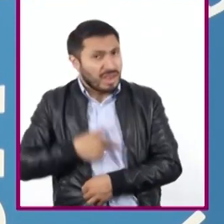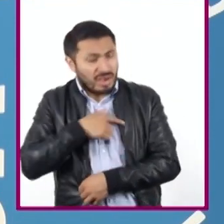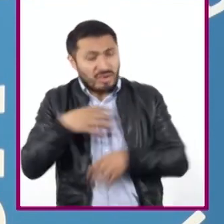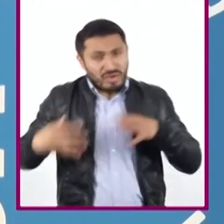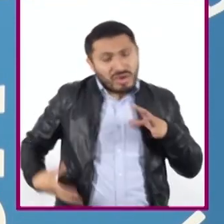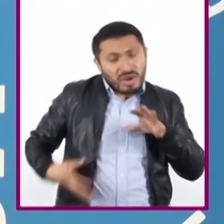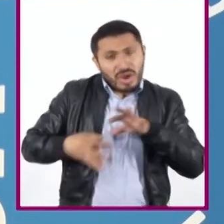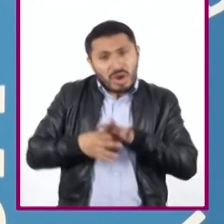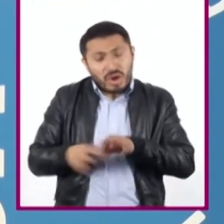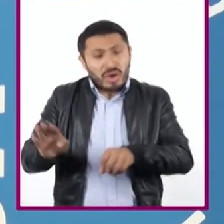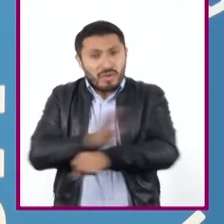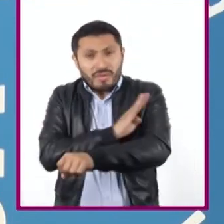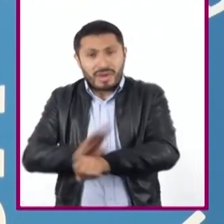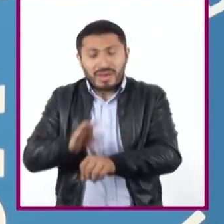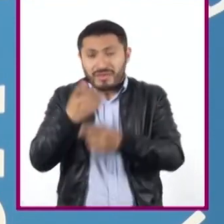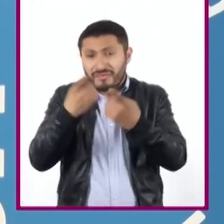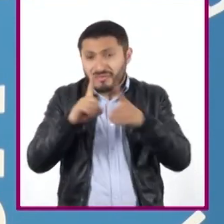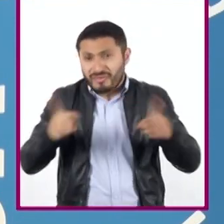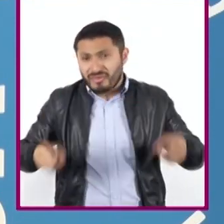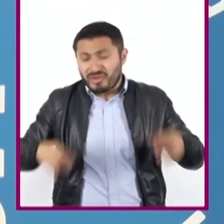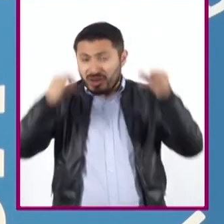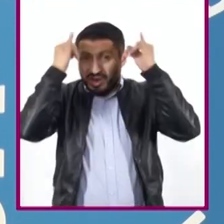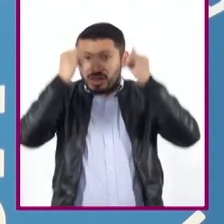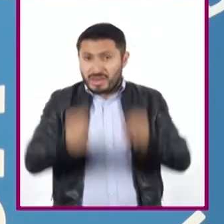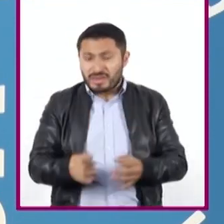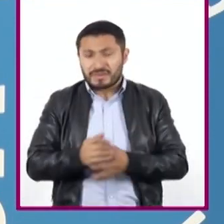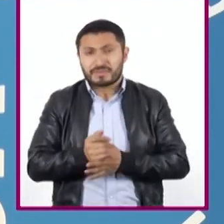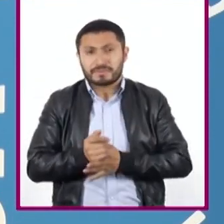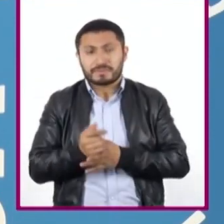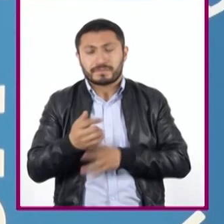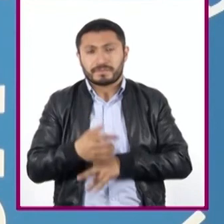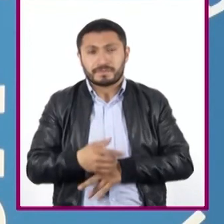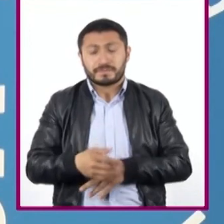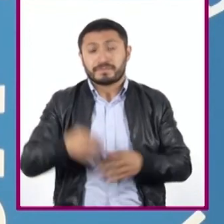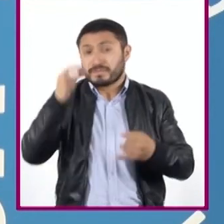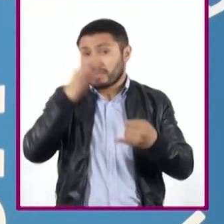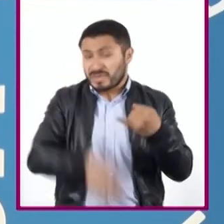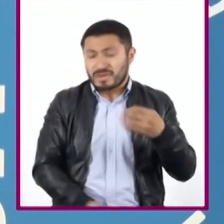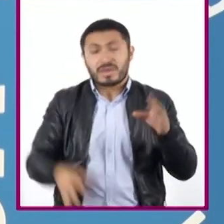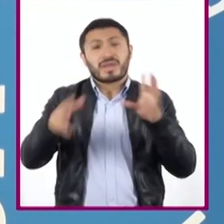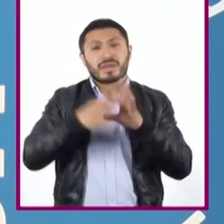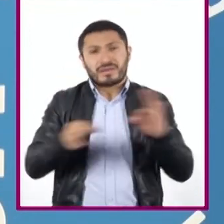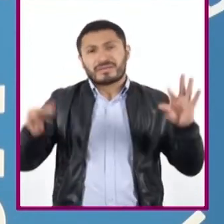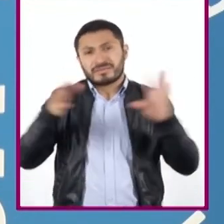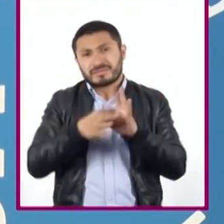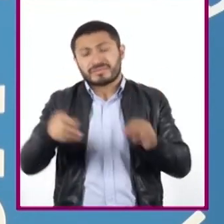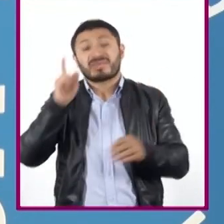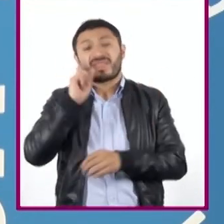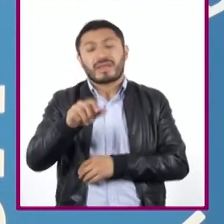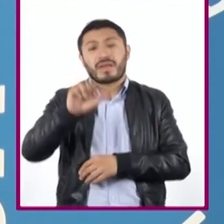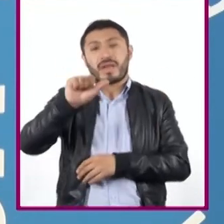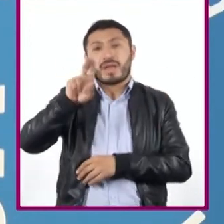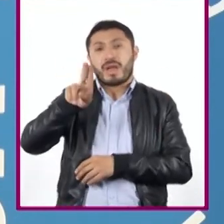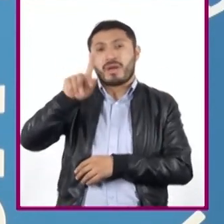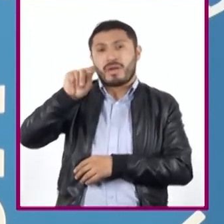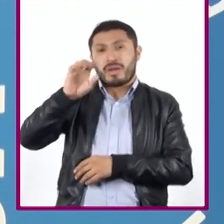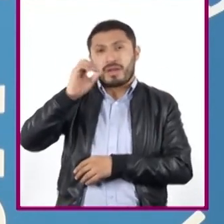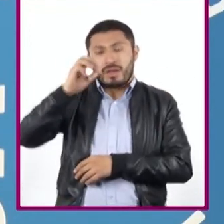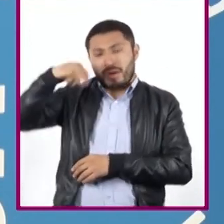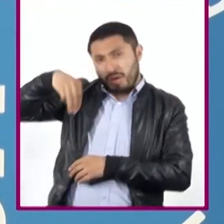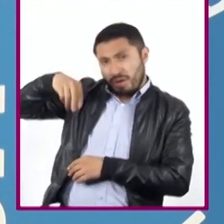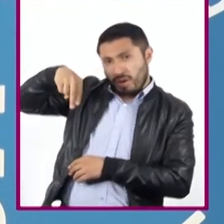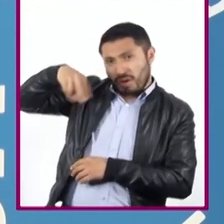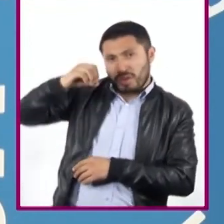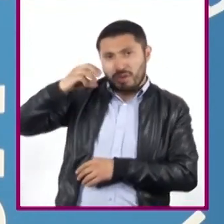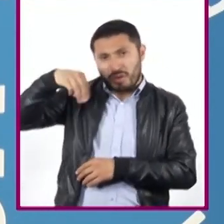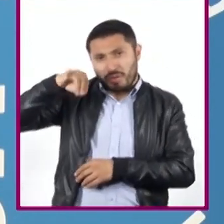favor de nuestro desarrollo personal. Finalmente, se explicó qué es la autonomía, entendida como